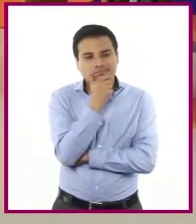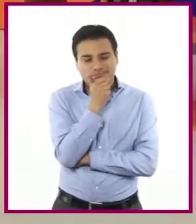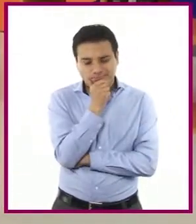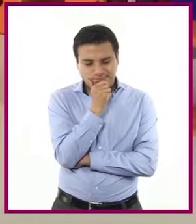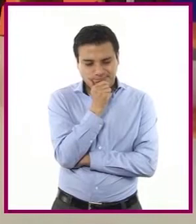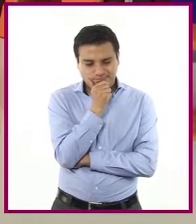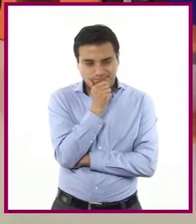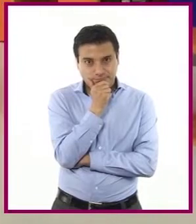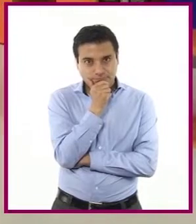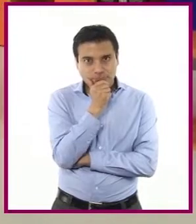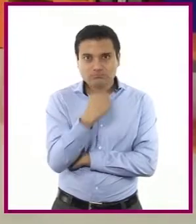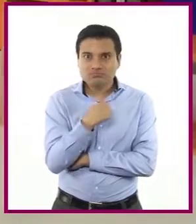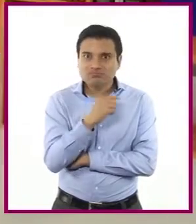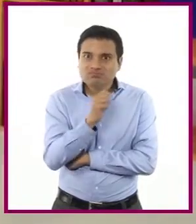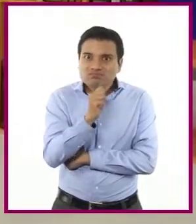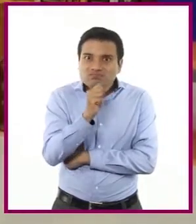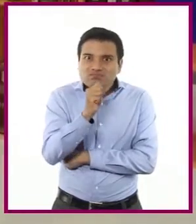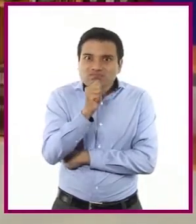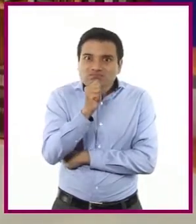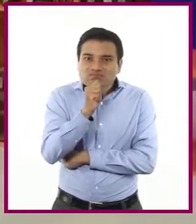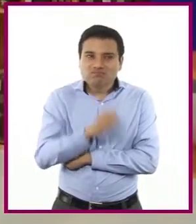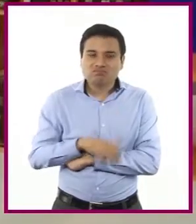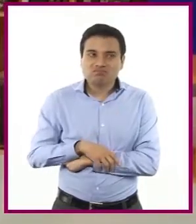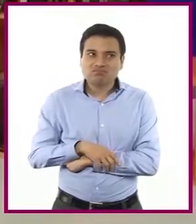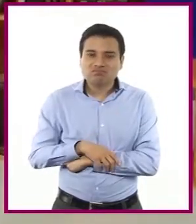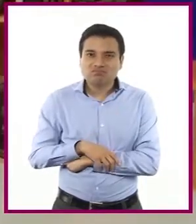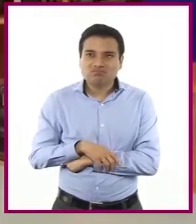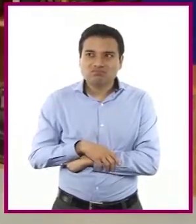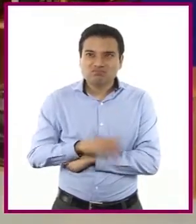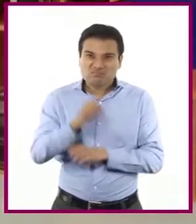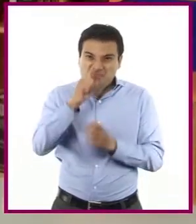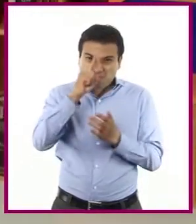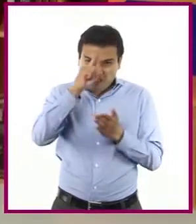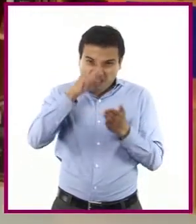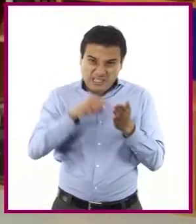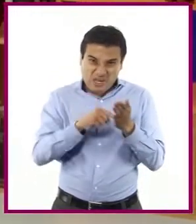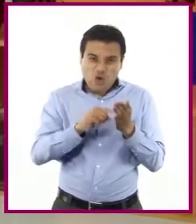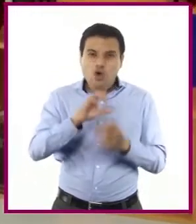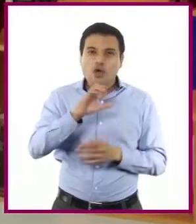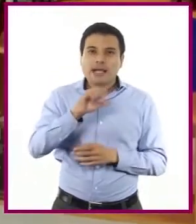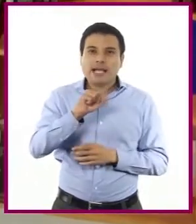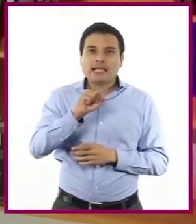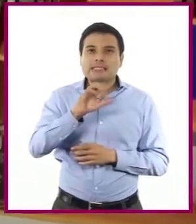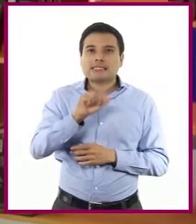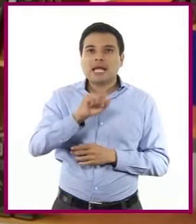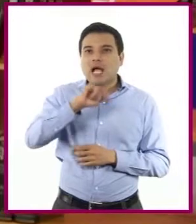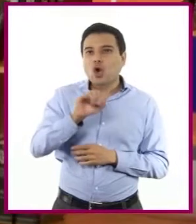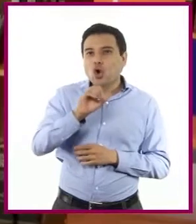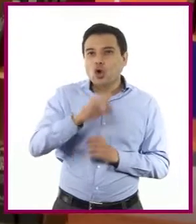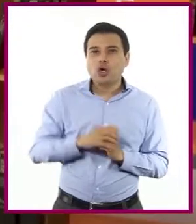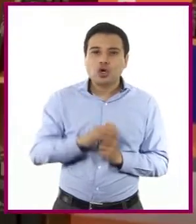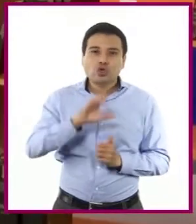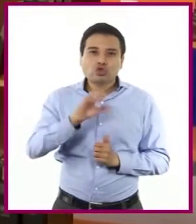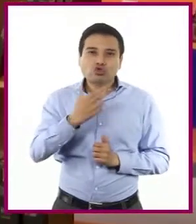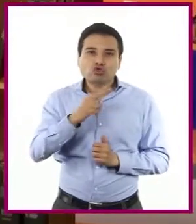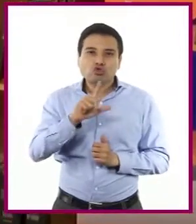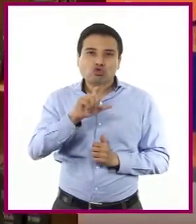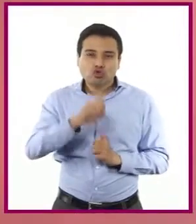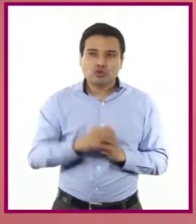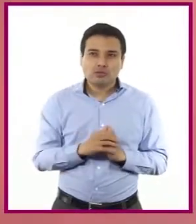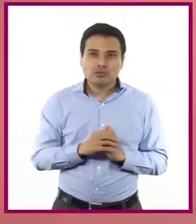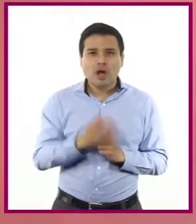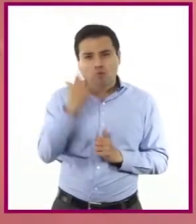De hecho, todavía no lo sé. Yo creo que Cascajo Chulo. Digo, porque está bonito, pero no vuela